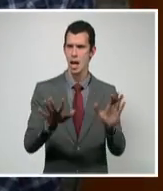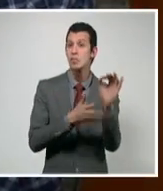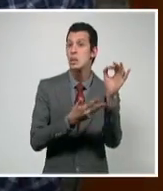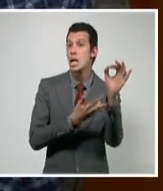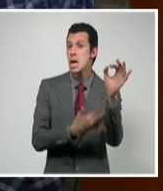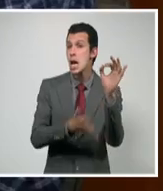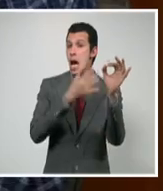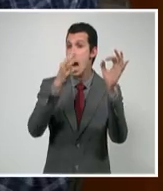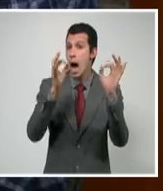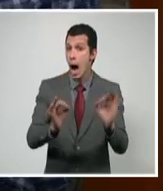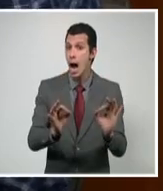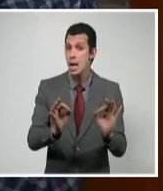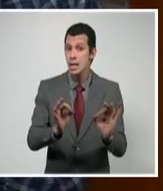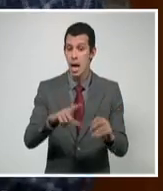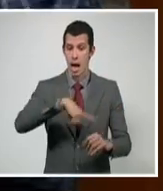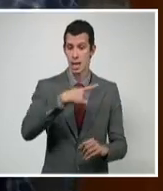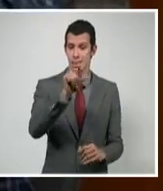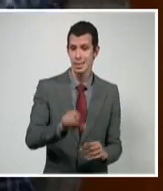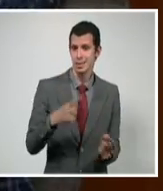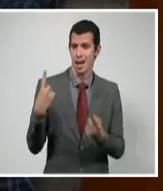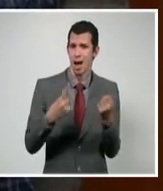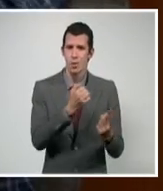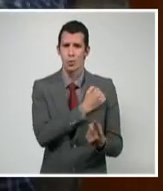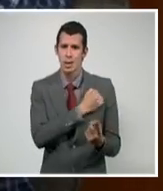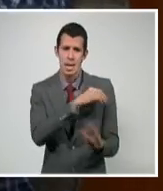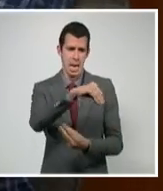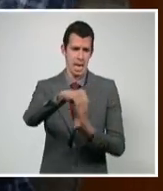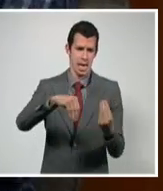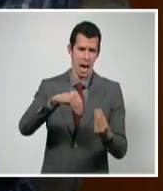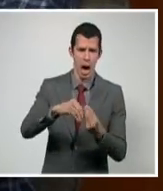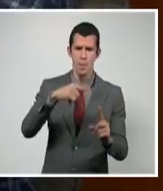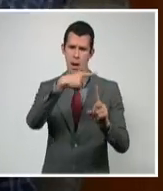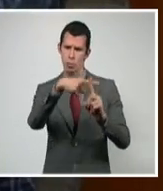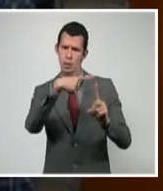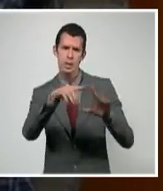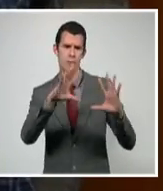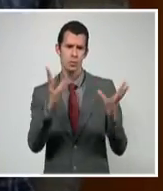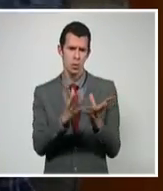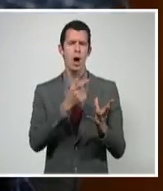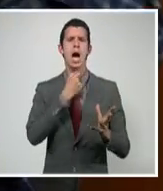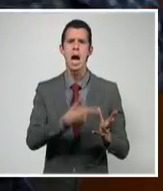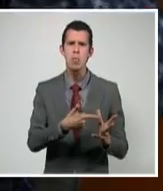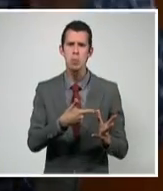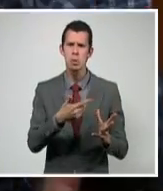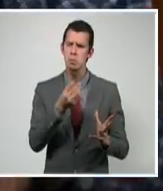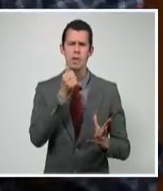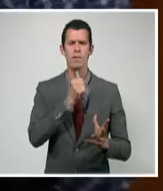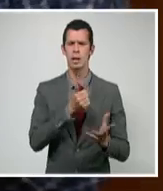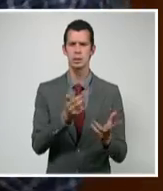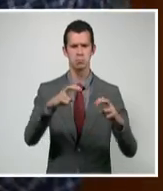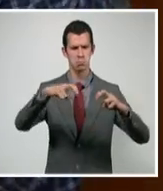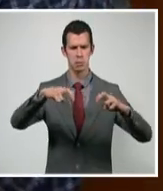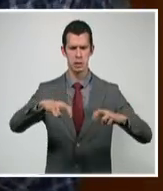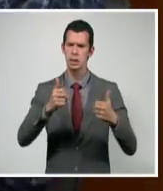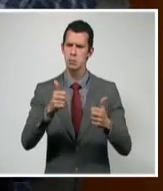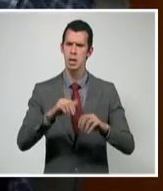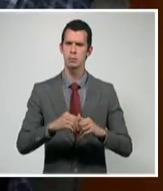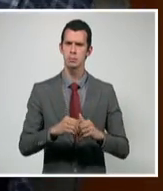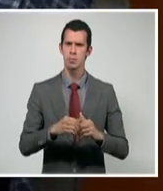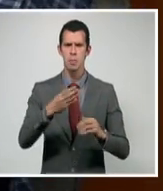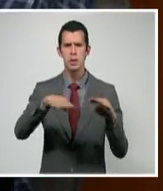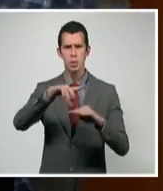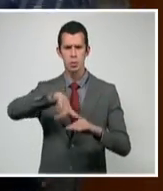por la soberanía y la independencia, que de hecho, cada vez que tú lees estos medios y los que le hacen coro, tú te